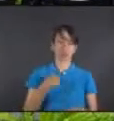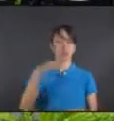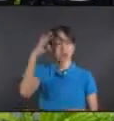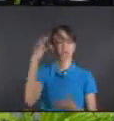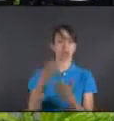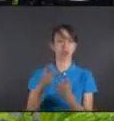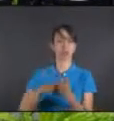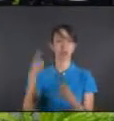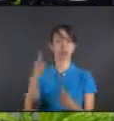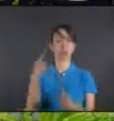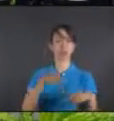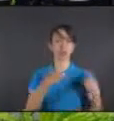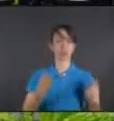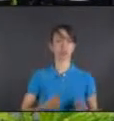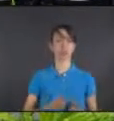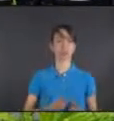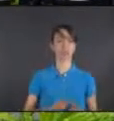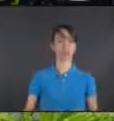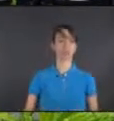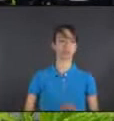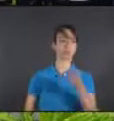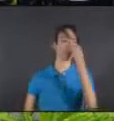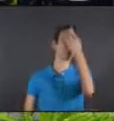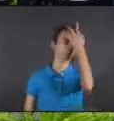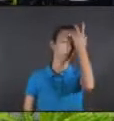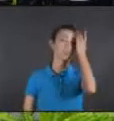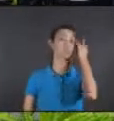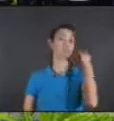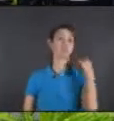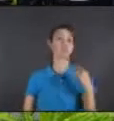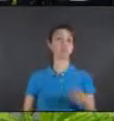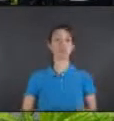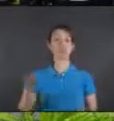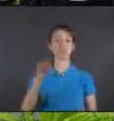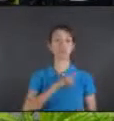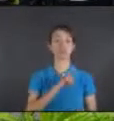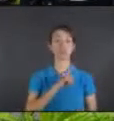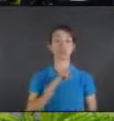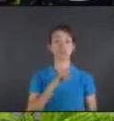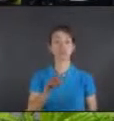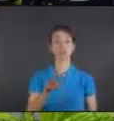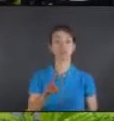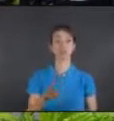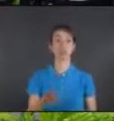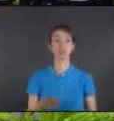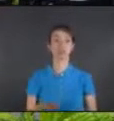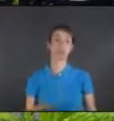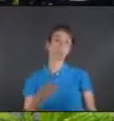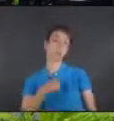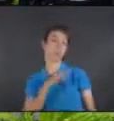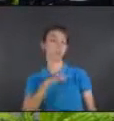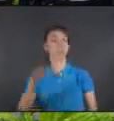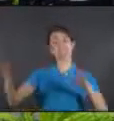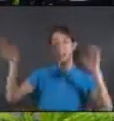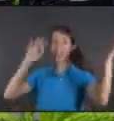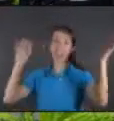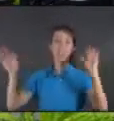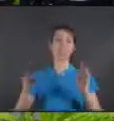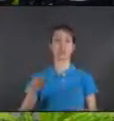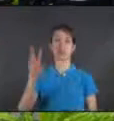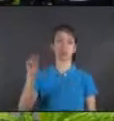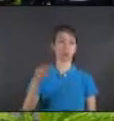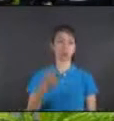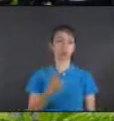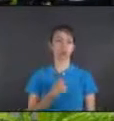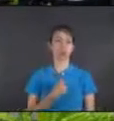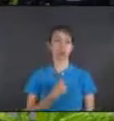ya sea en nuestro espíritu, en nuestra alma, para que captemos cosas que nunca habíamos captado. Yo